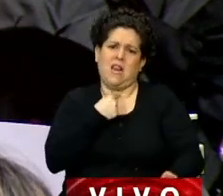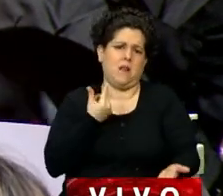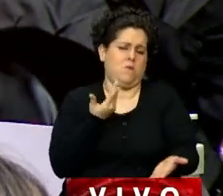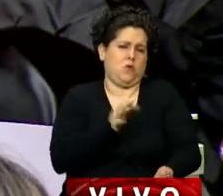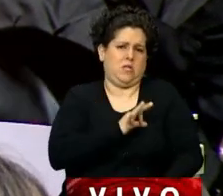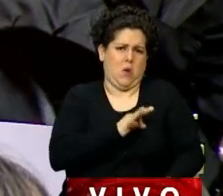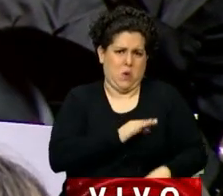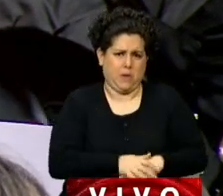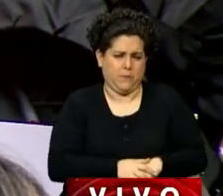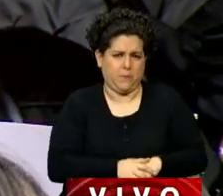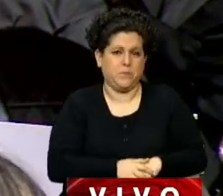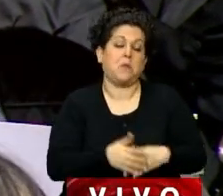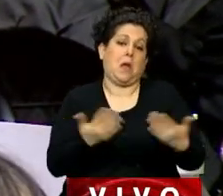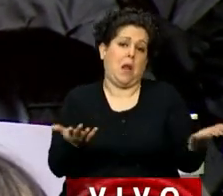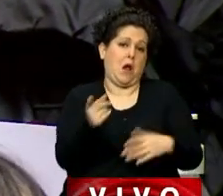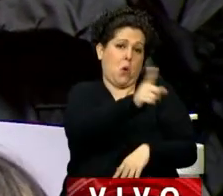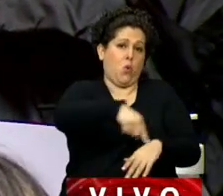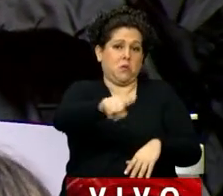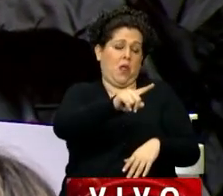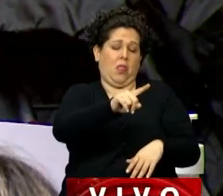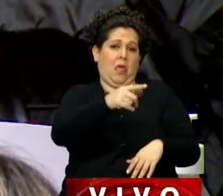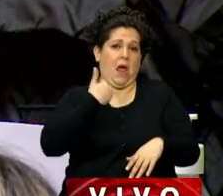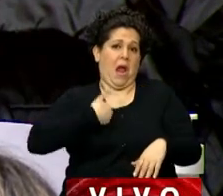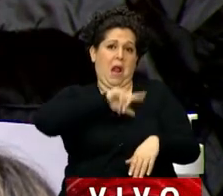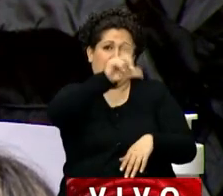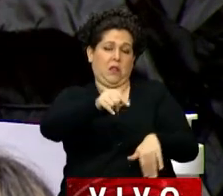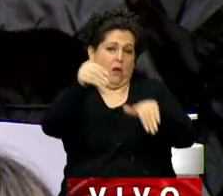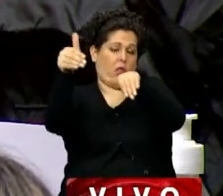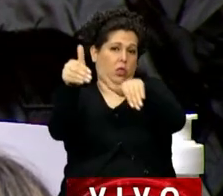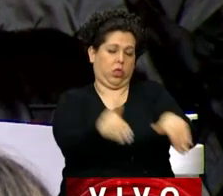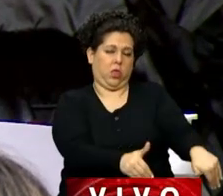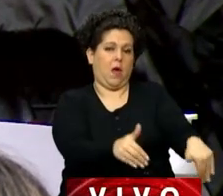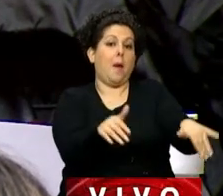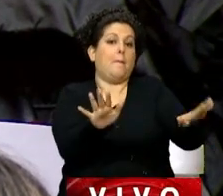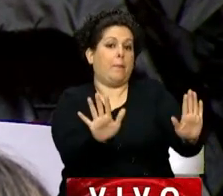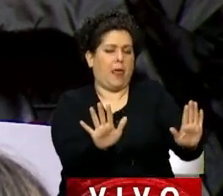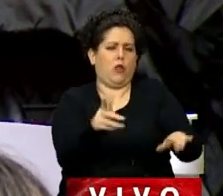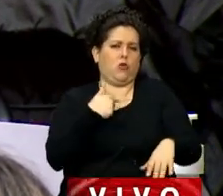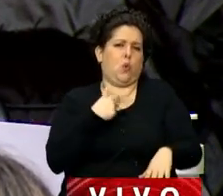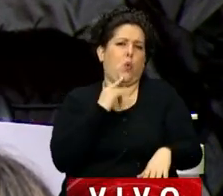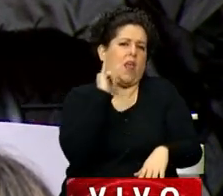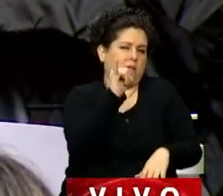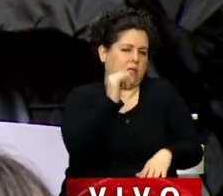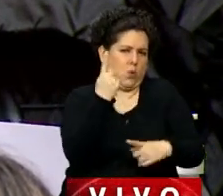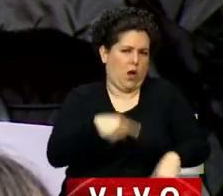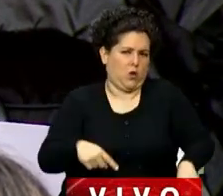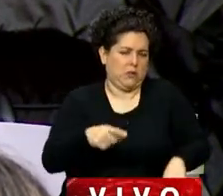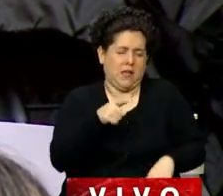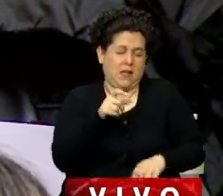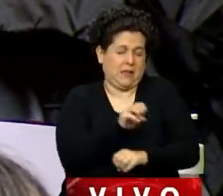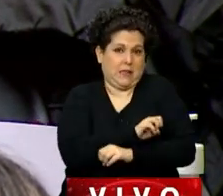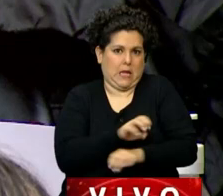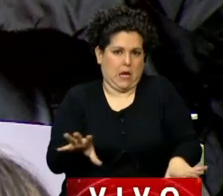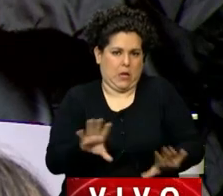Y ellos, claro, hundieron la Argentina. Pero voy a dar un dato feroz,